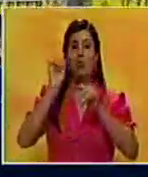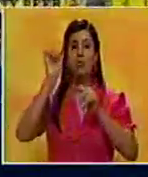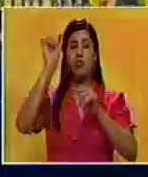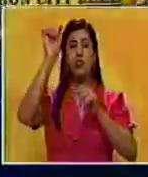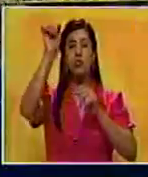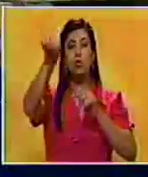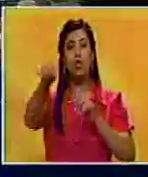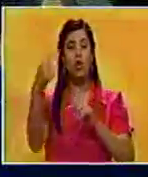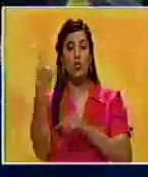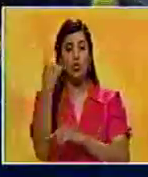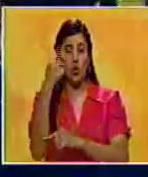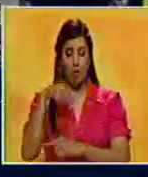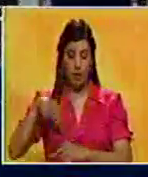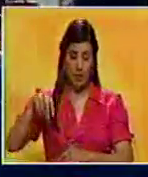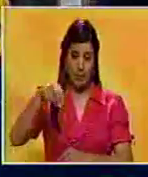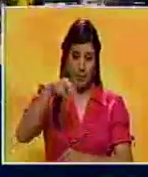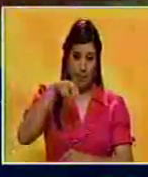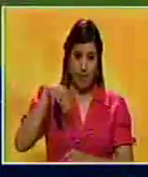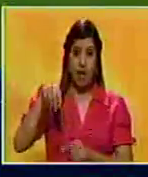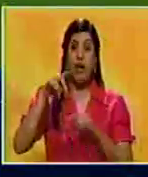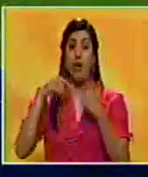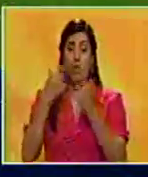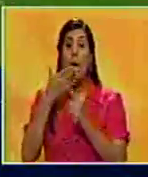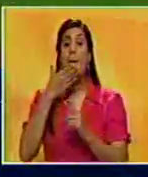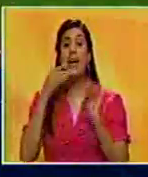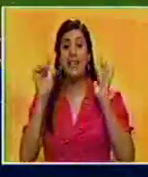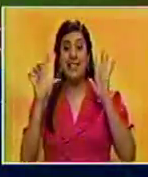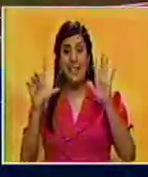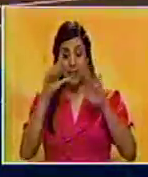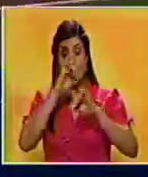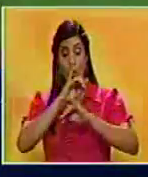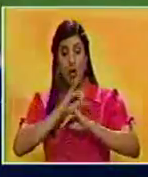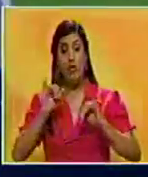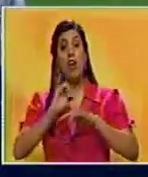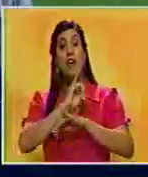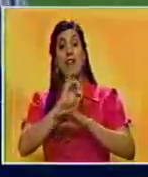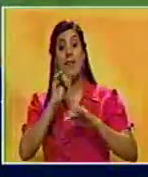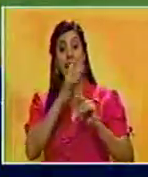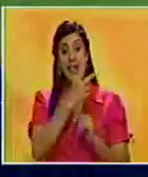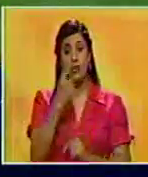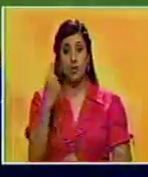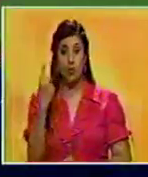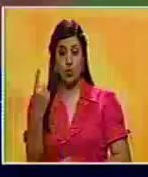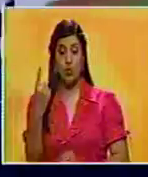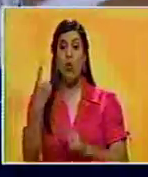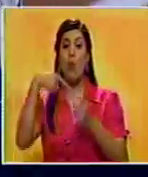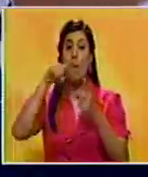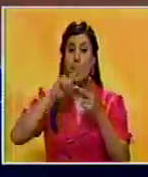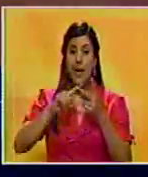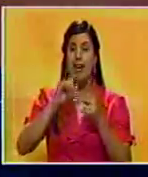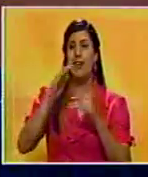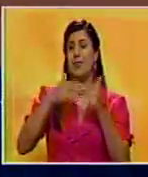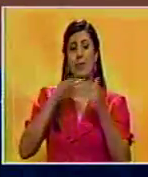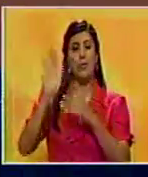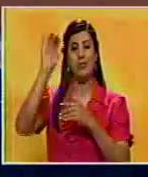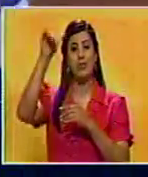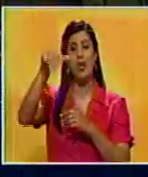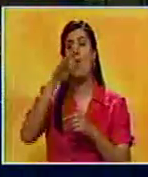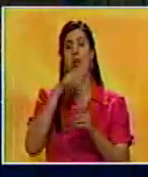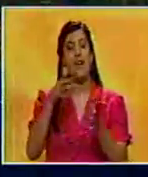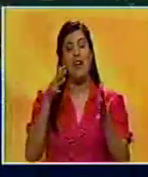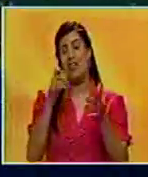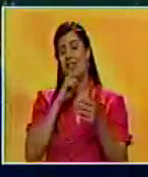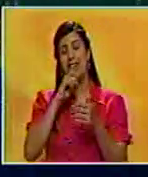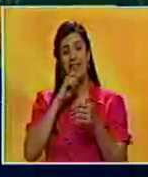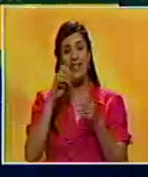jonrón solitario por el jardín izquierdo. Séptimo del año para el de Trujillo que se fue de 3-1. Pese al jonrón, Pittsburgh no mantuvo